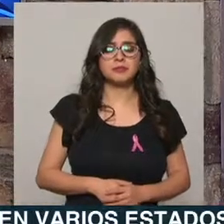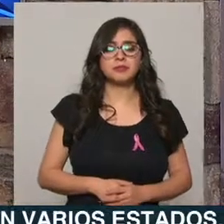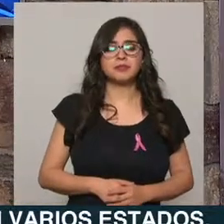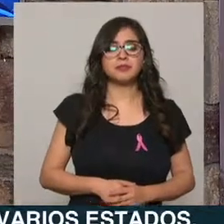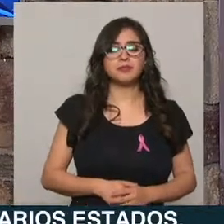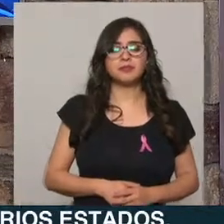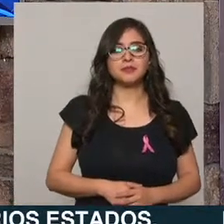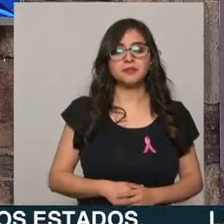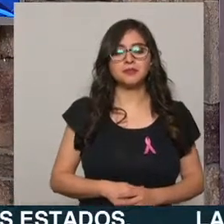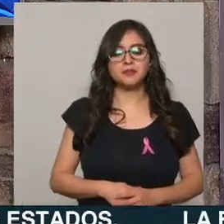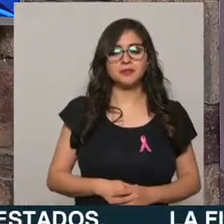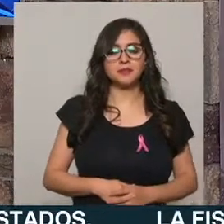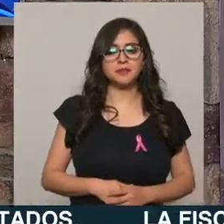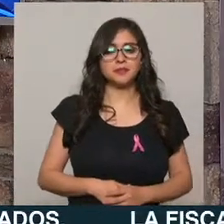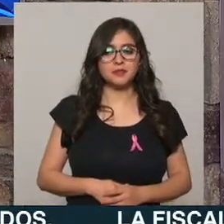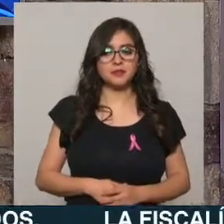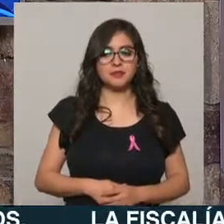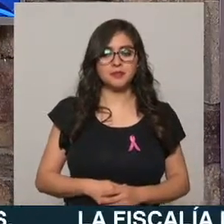perdóname.